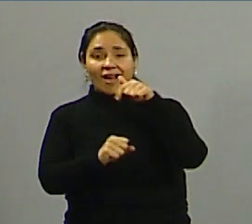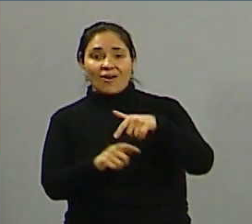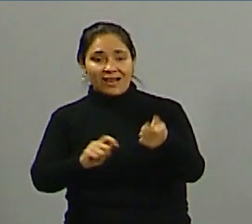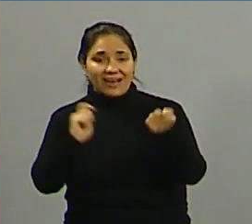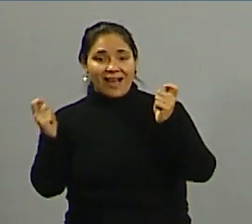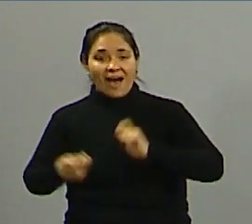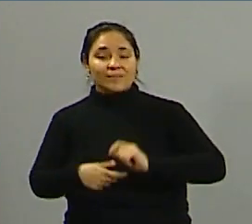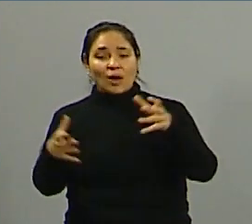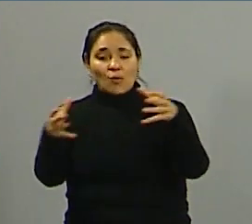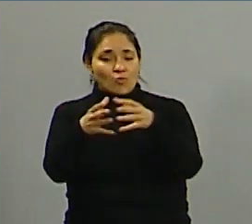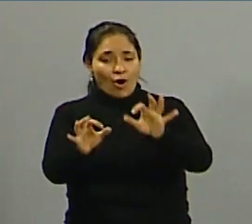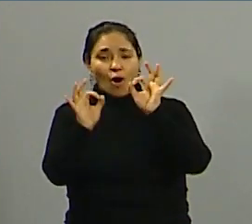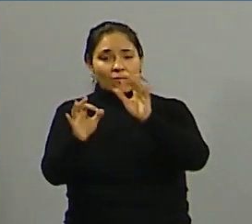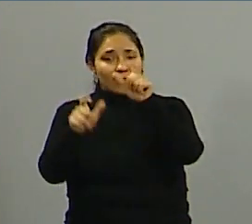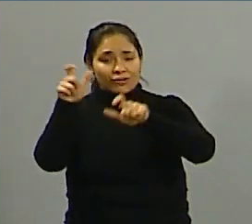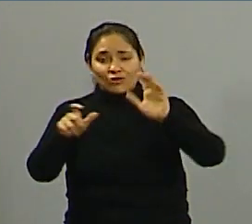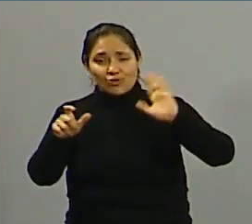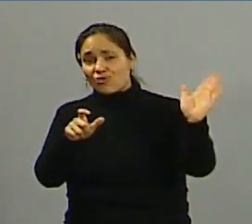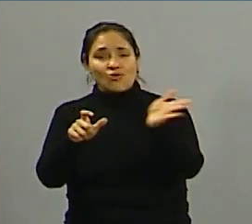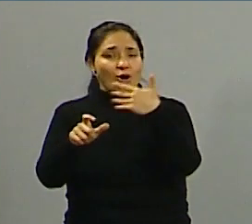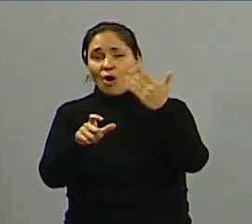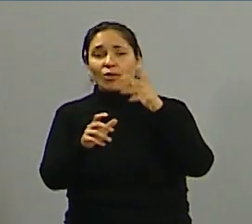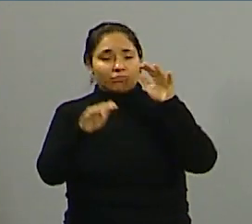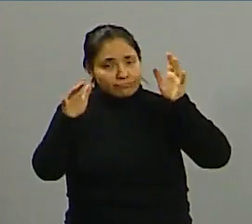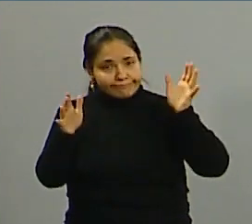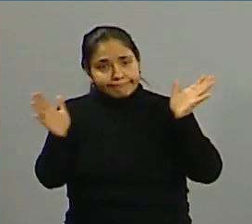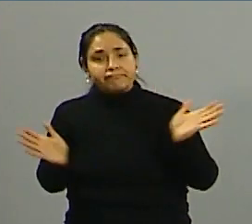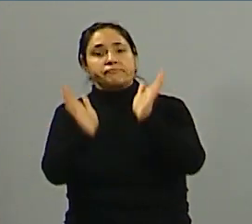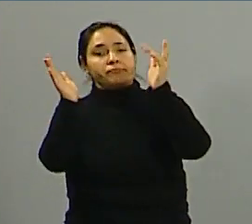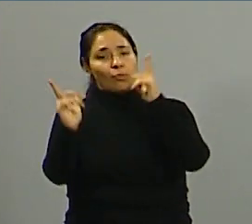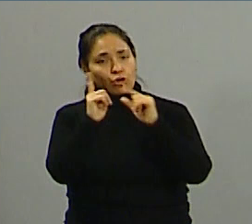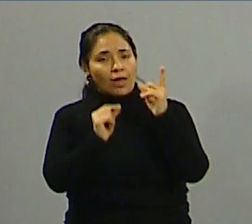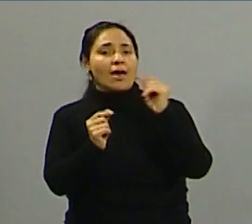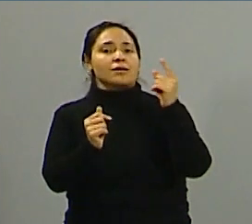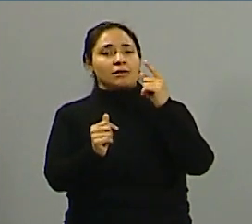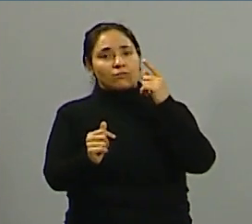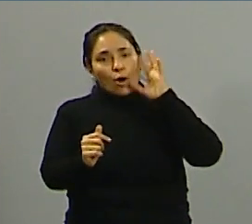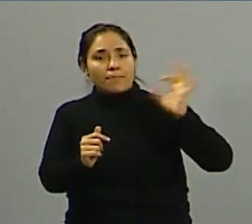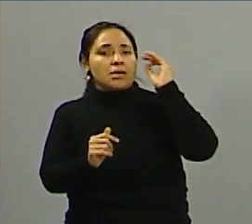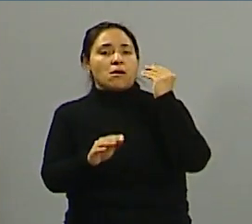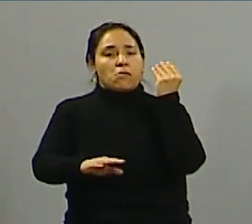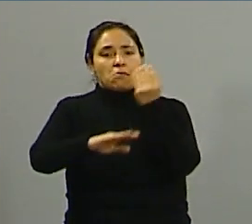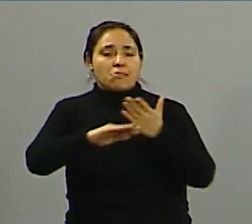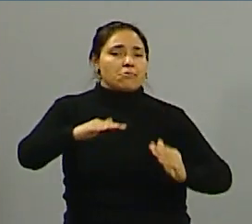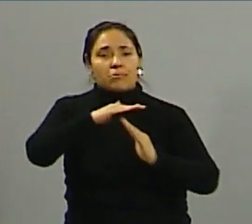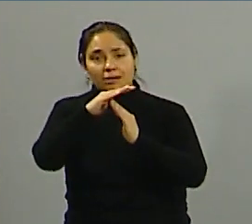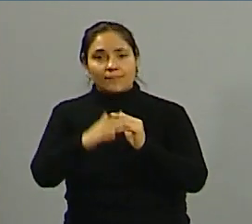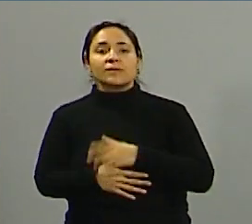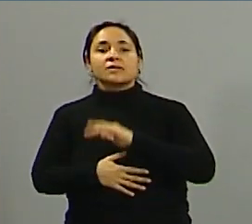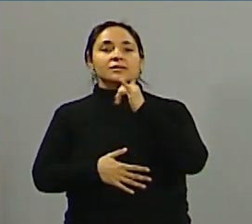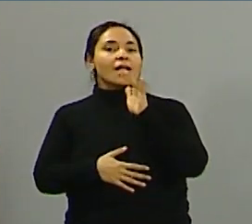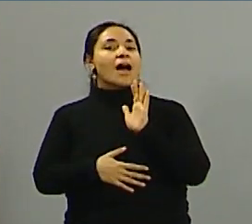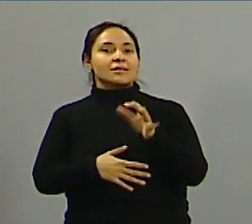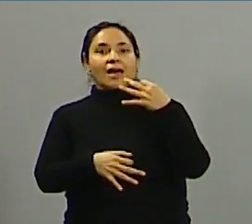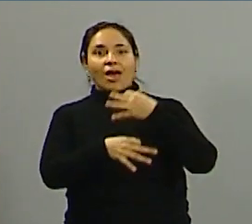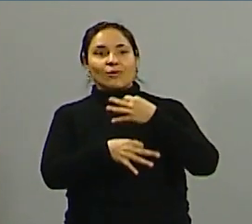también ese rol que antes tenían los adolescentes y el rol que tienen hoy en día. Sí, ese es un desafío enorme que tiene la educación, Raquel,